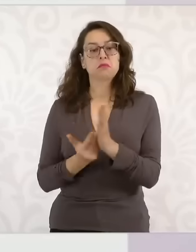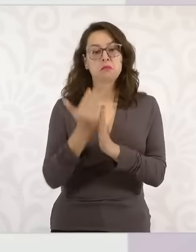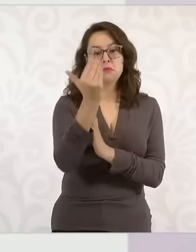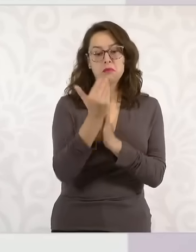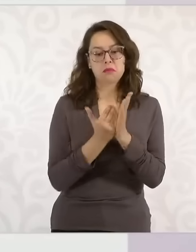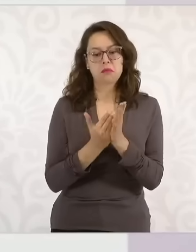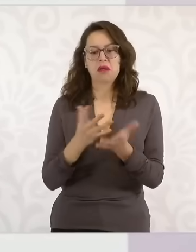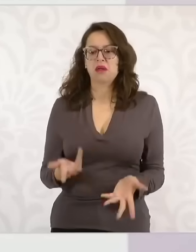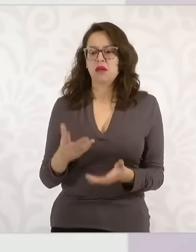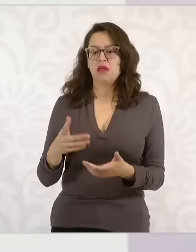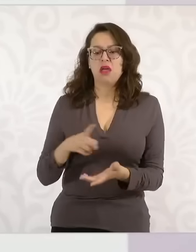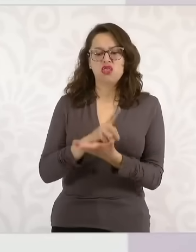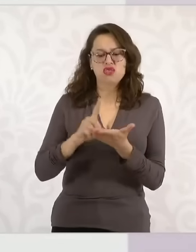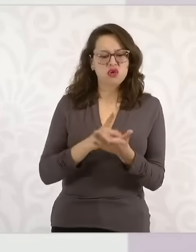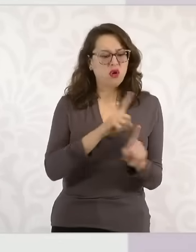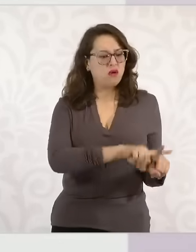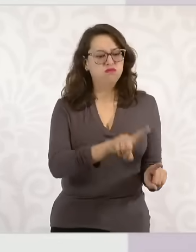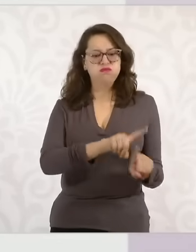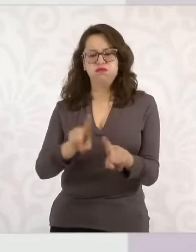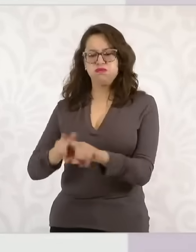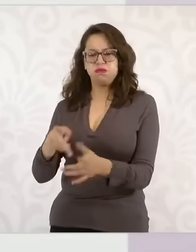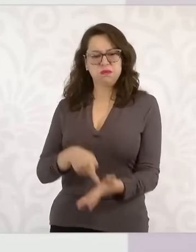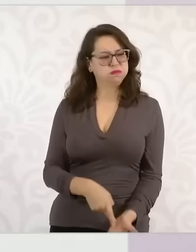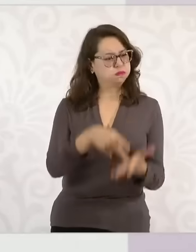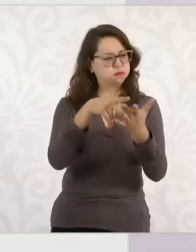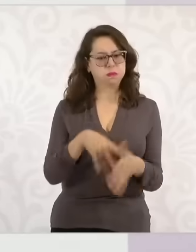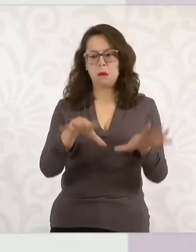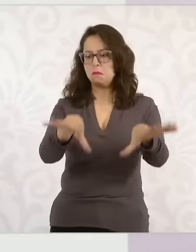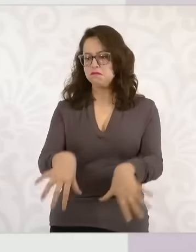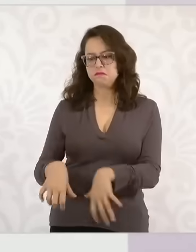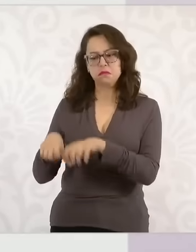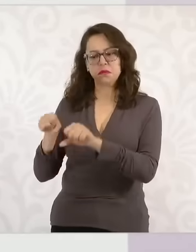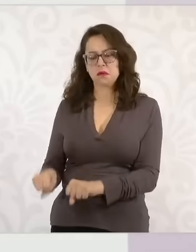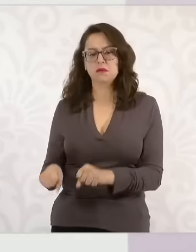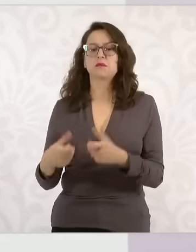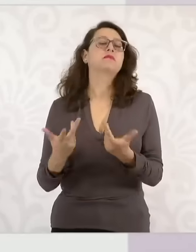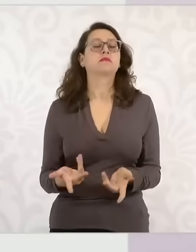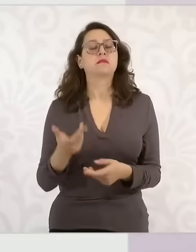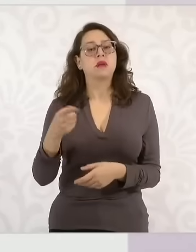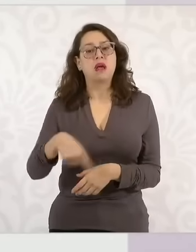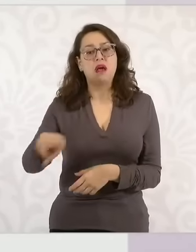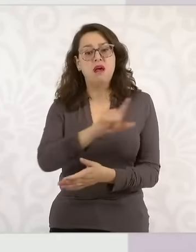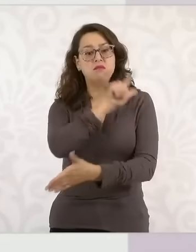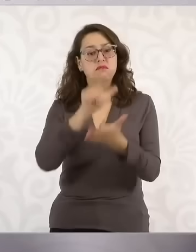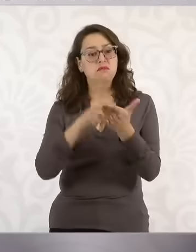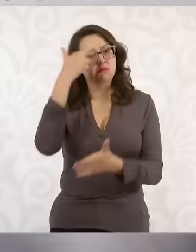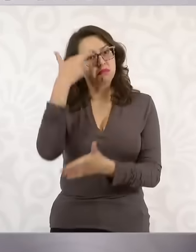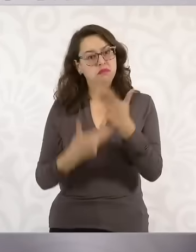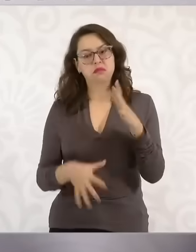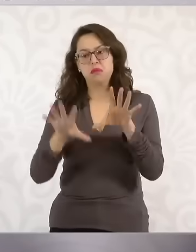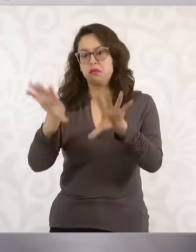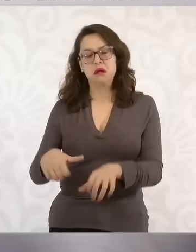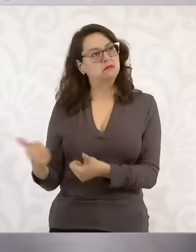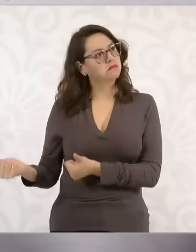cientos de toneladas incautadas de diferentes drogas ilegales, decenas de delincuentes extraditados. Sin embargo,